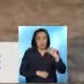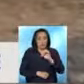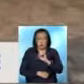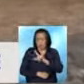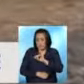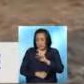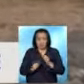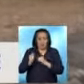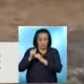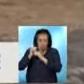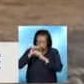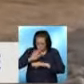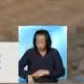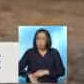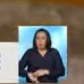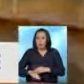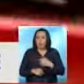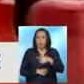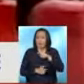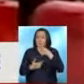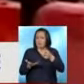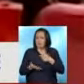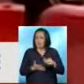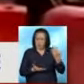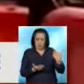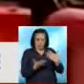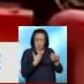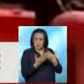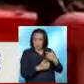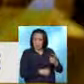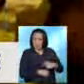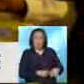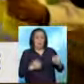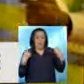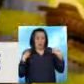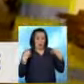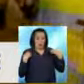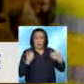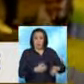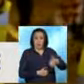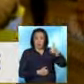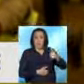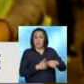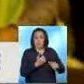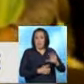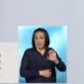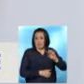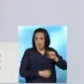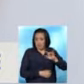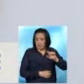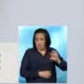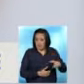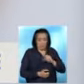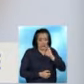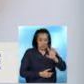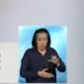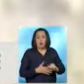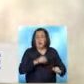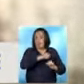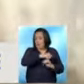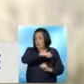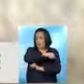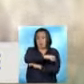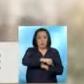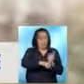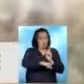días. Como se recuerda ante este hecho, en una entrevista, el gerente de infraestructura vial de MAPE, José Luis Justiniano, dijo que el puente no